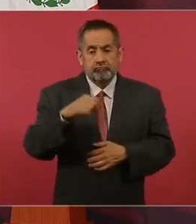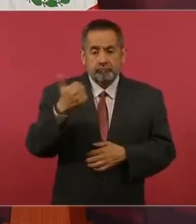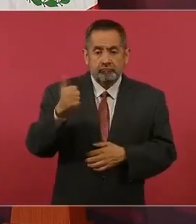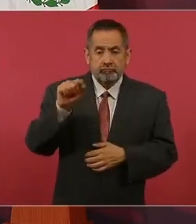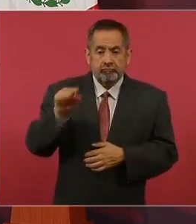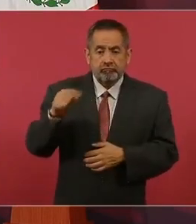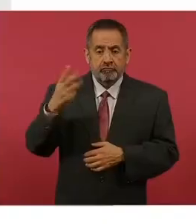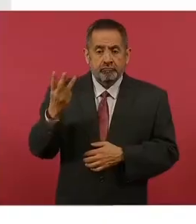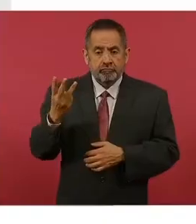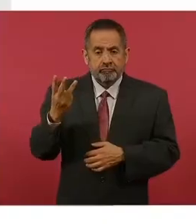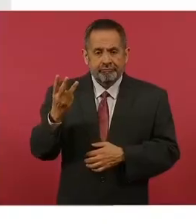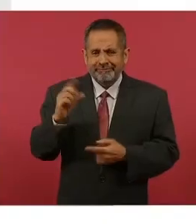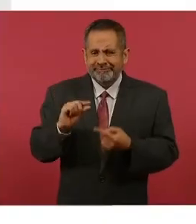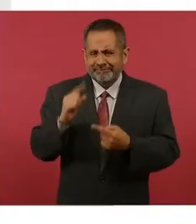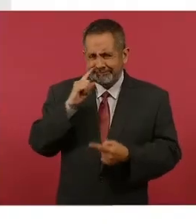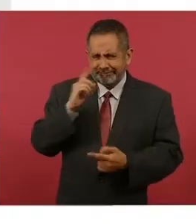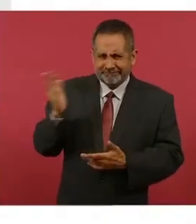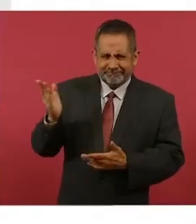6.3 mínimo.